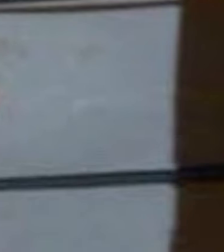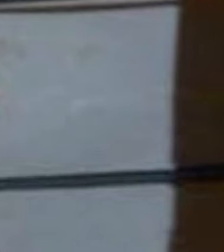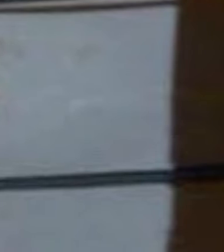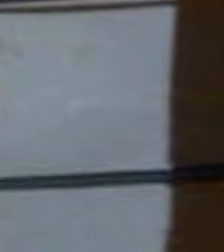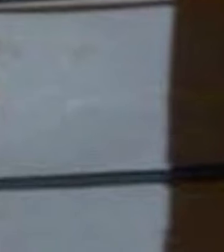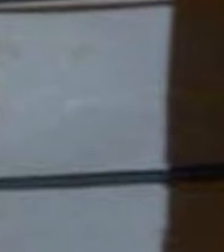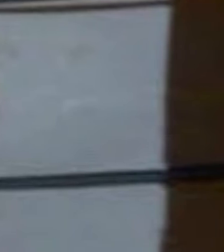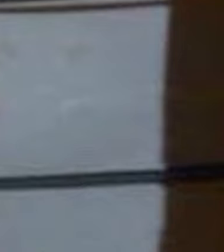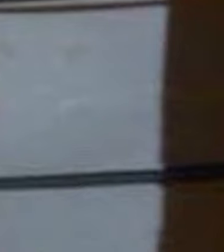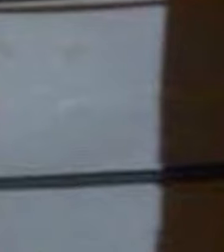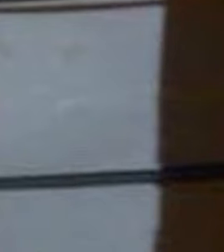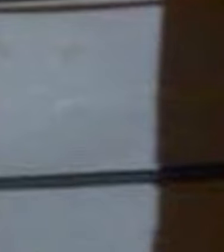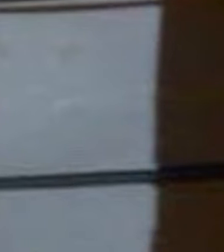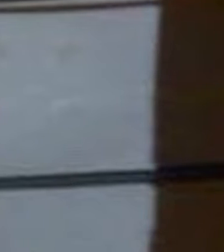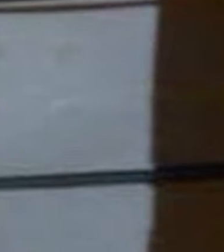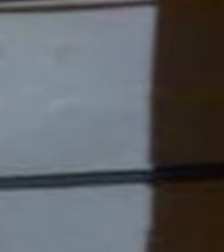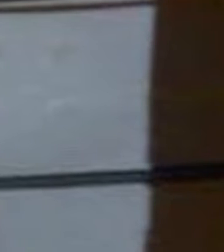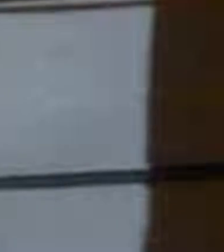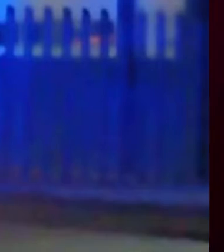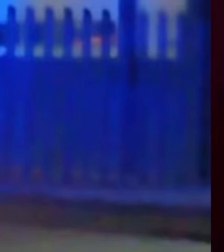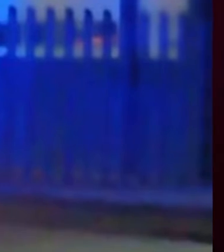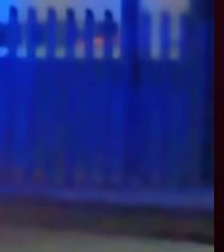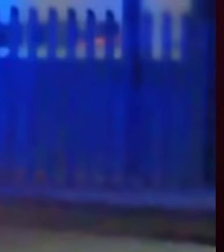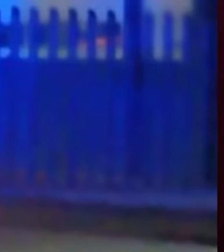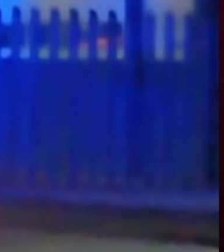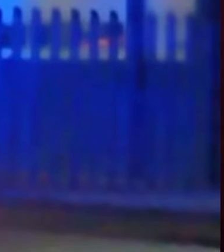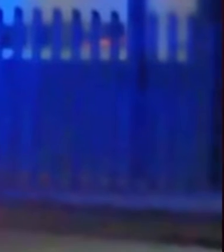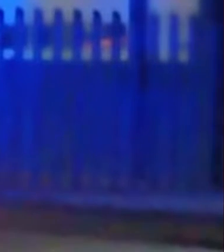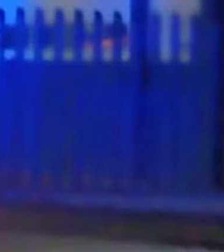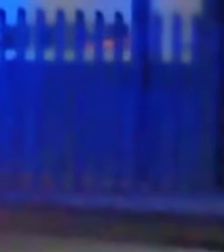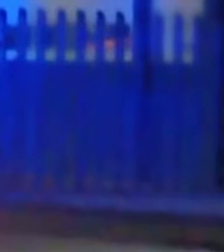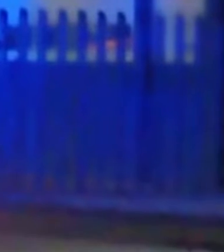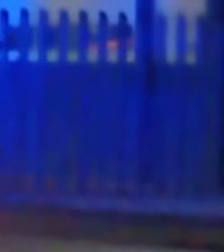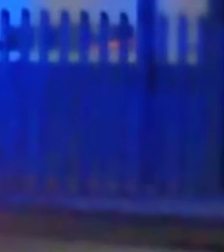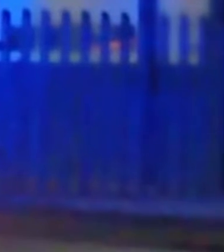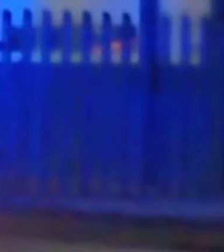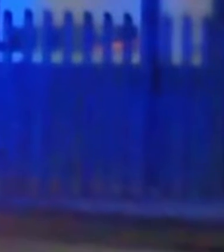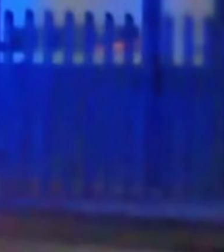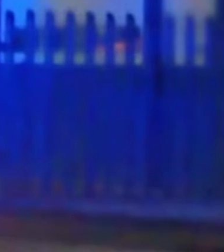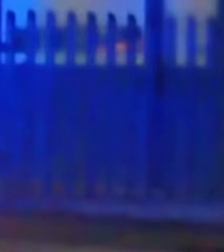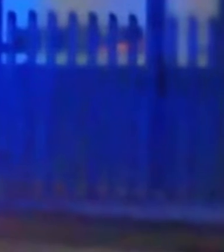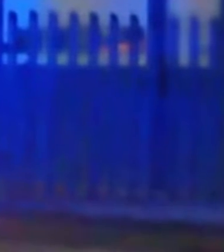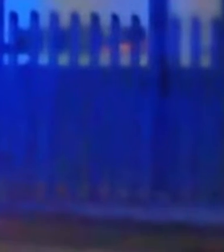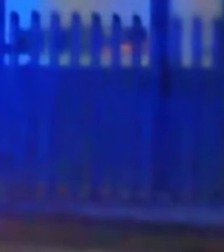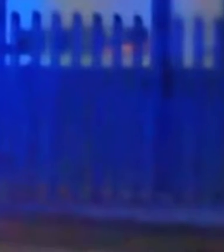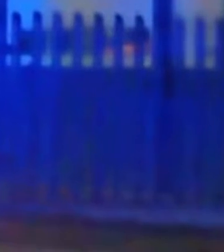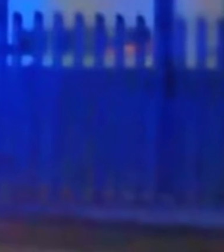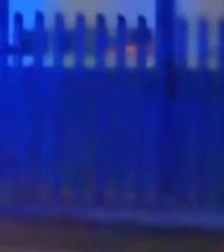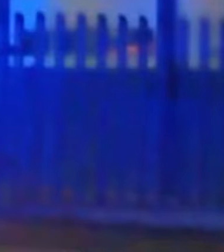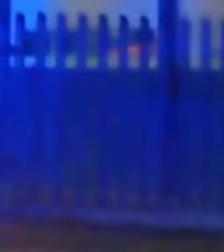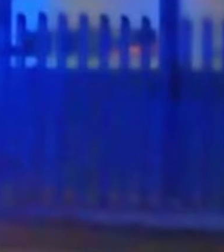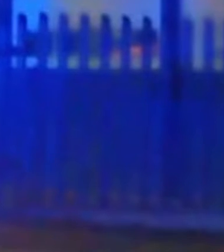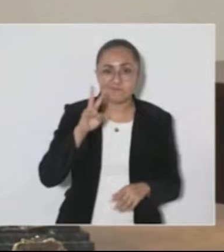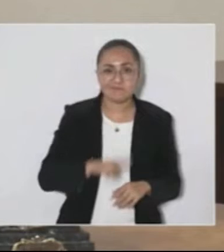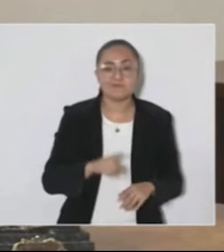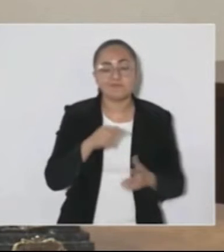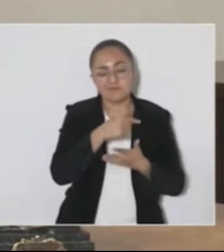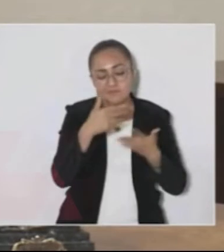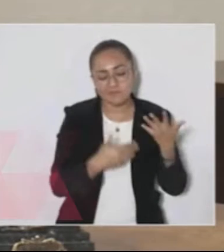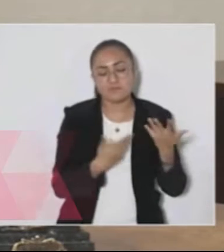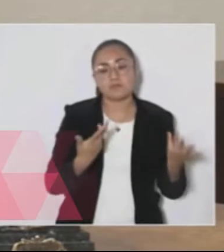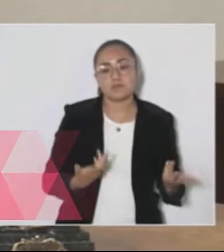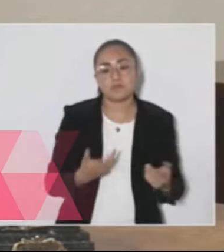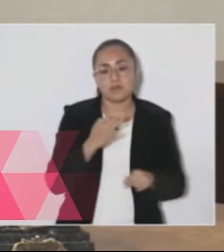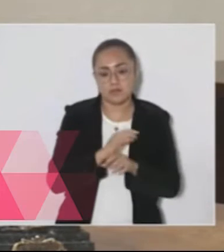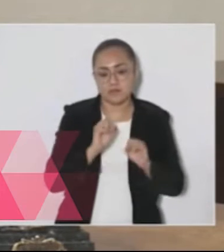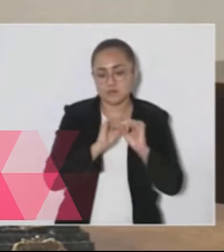nombres señaló que en breve el grupo criminal que ya está plenamente identificado será desarticulado a través de mandamientos judiciales ese